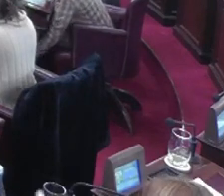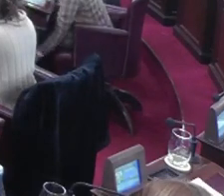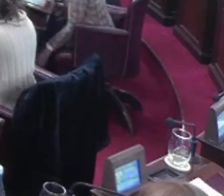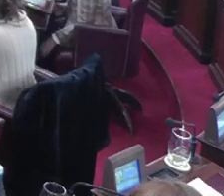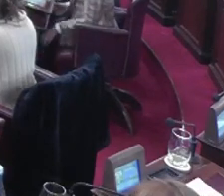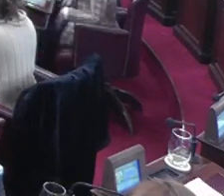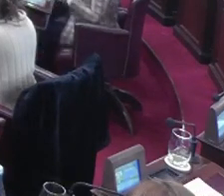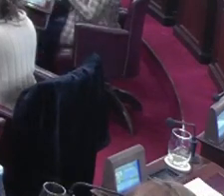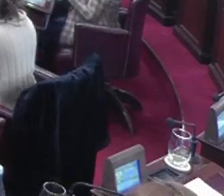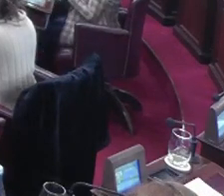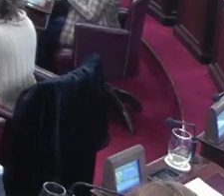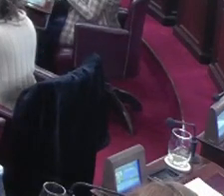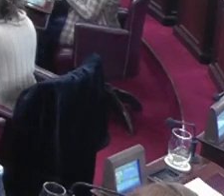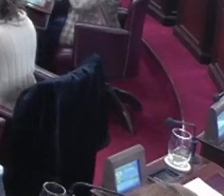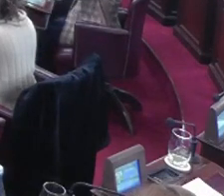mayoras